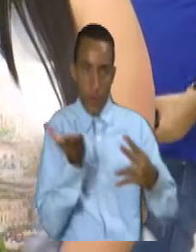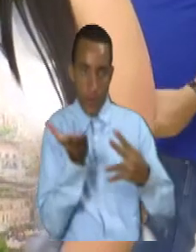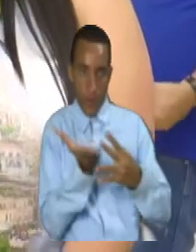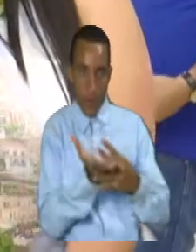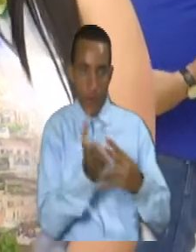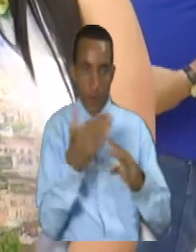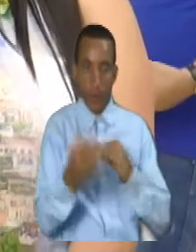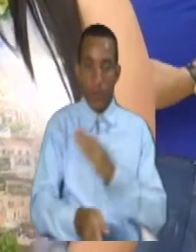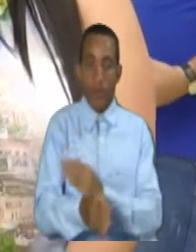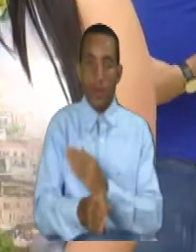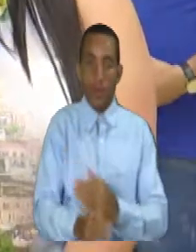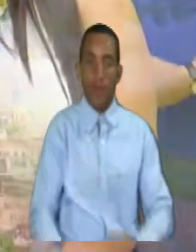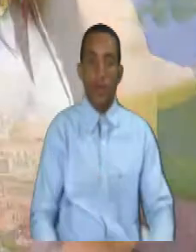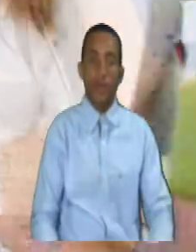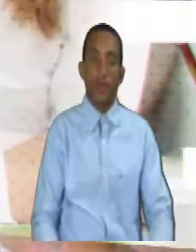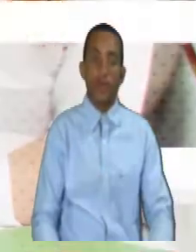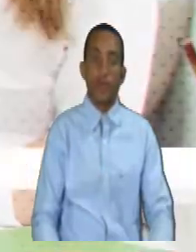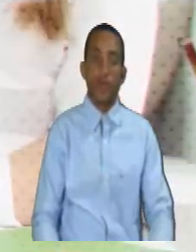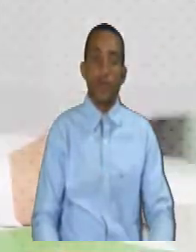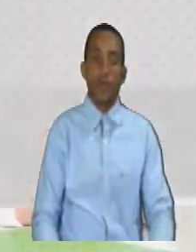ya regresamos.